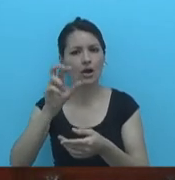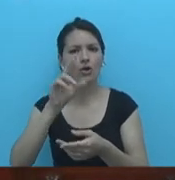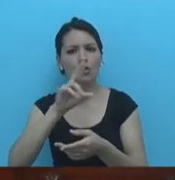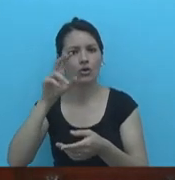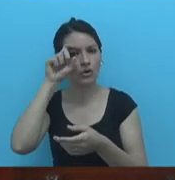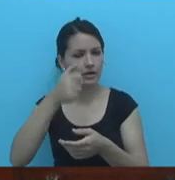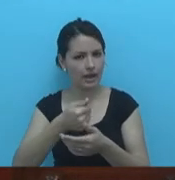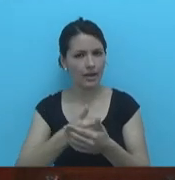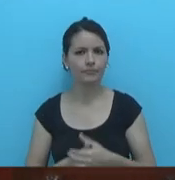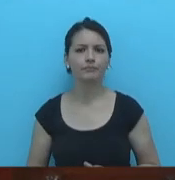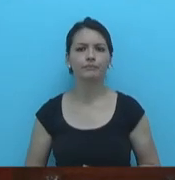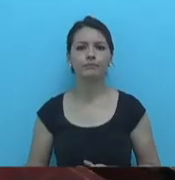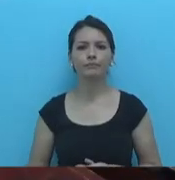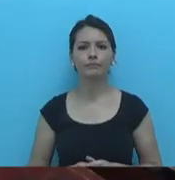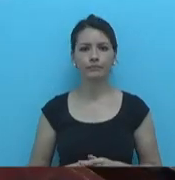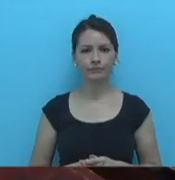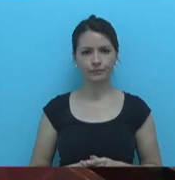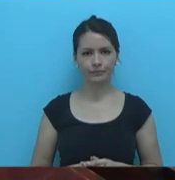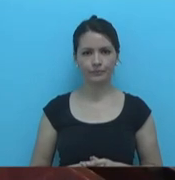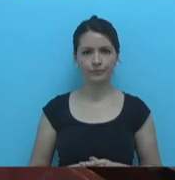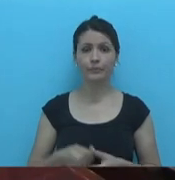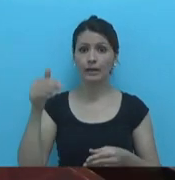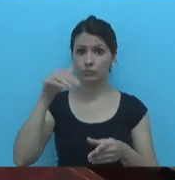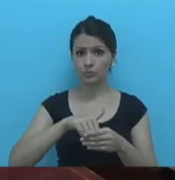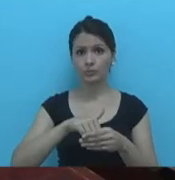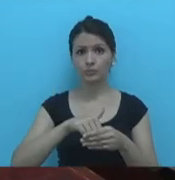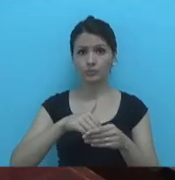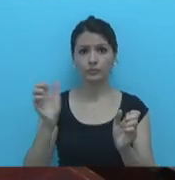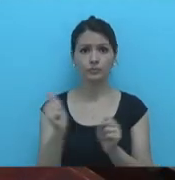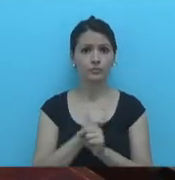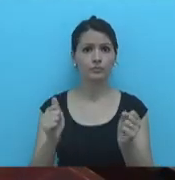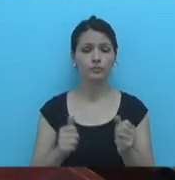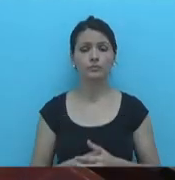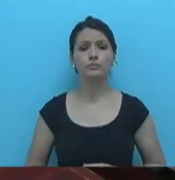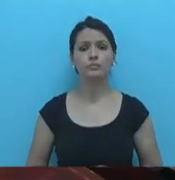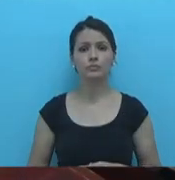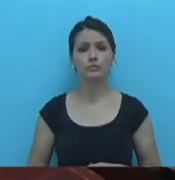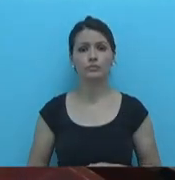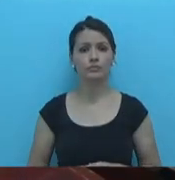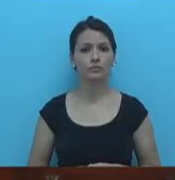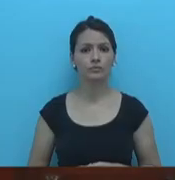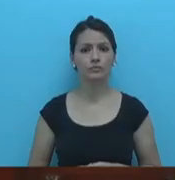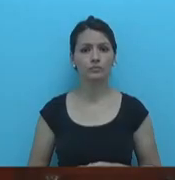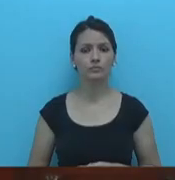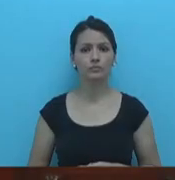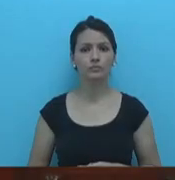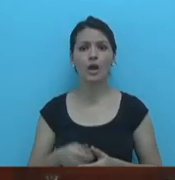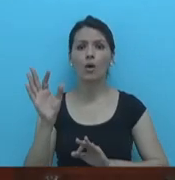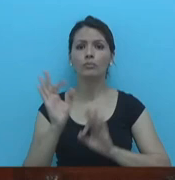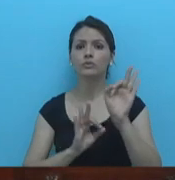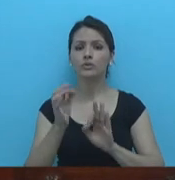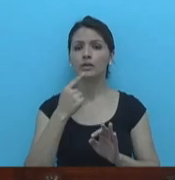sociedad. A votación el tratamiento sobre tablas, aprobado. A votación el proyecto, aprobado. Proyecto de